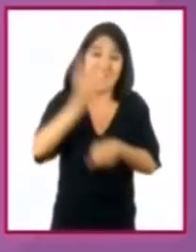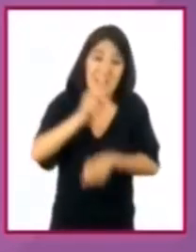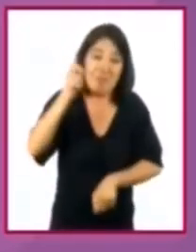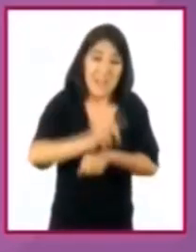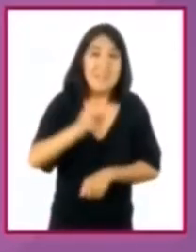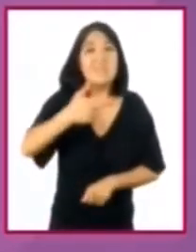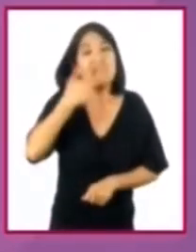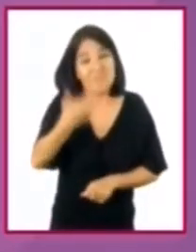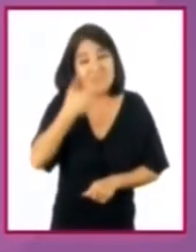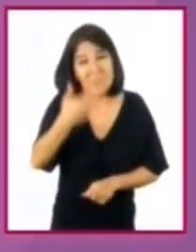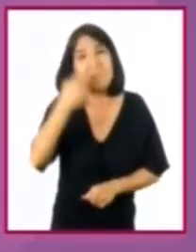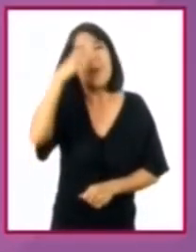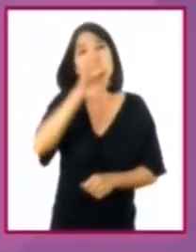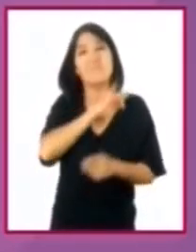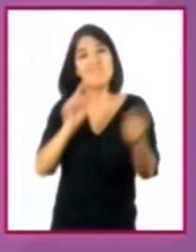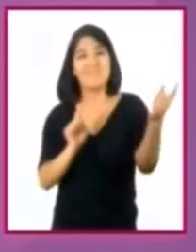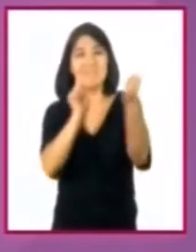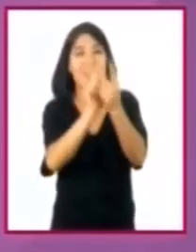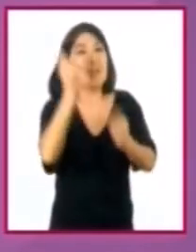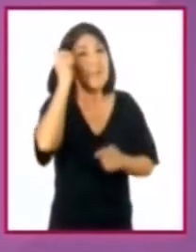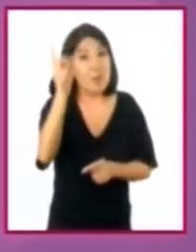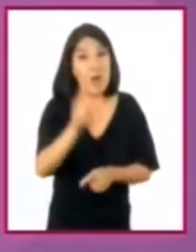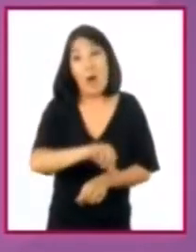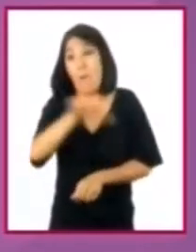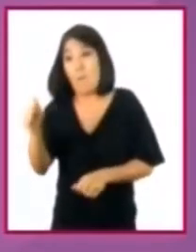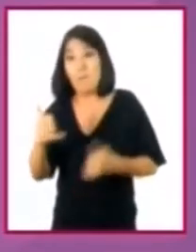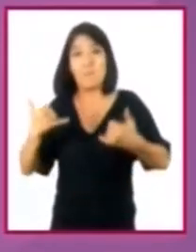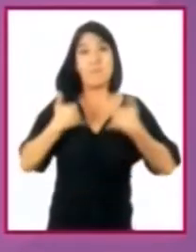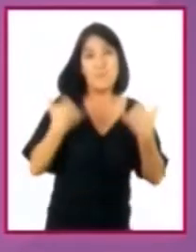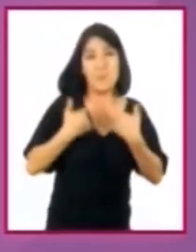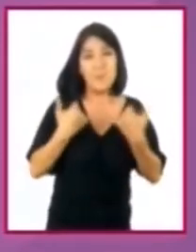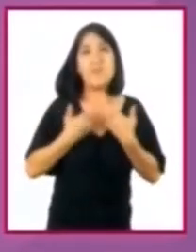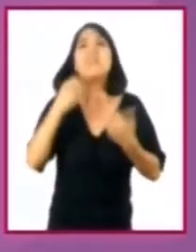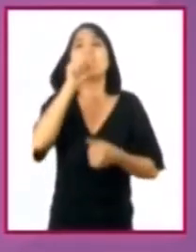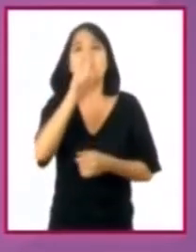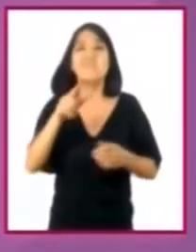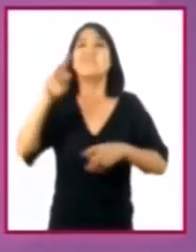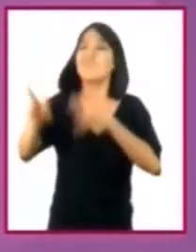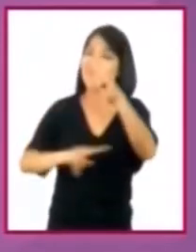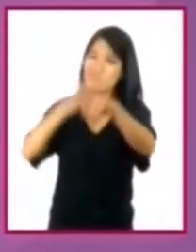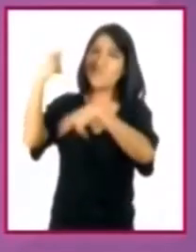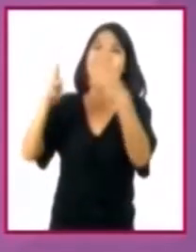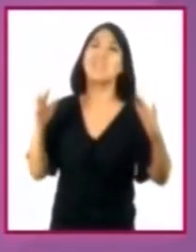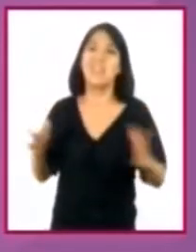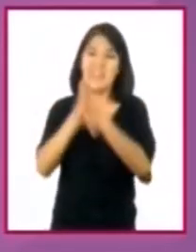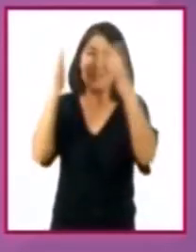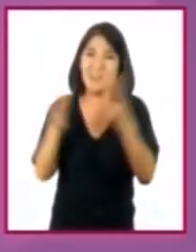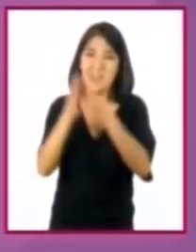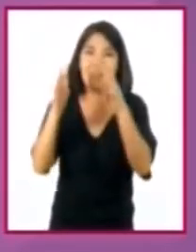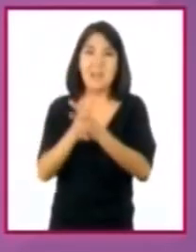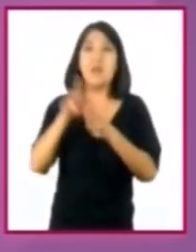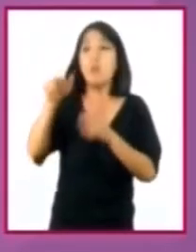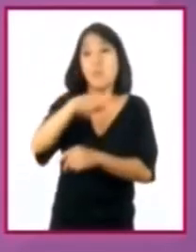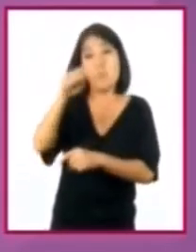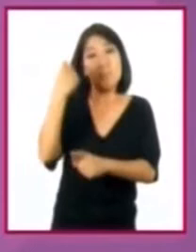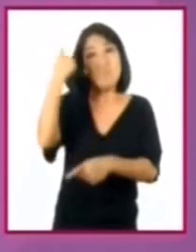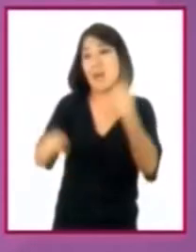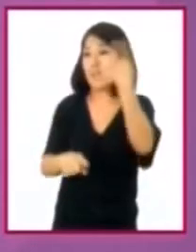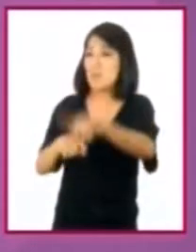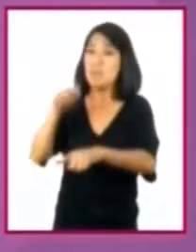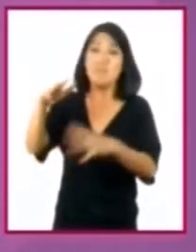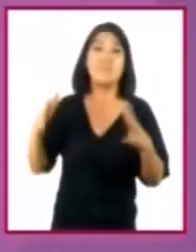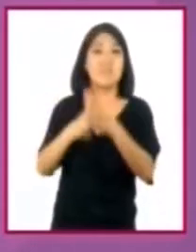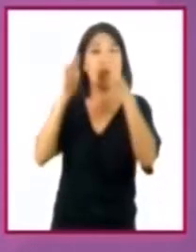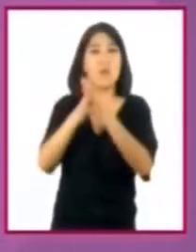poder estar cerca de ellos. Otros más, en cambio, irían a la guerra, mandarían sobre los guerreros y les enseñarían